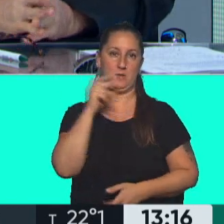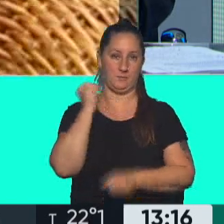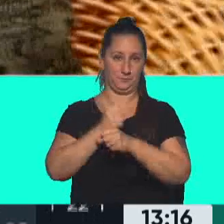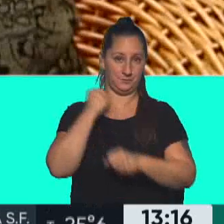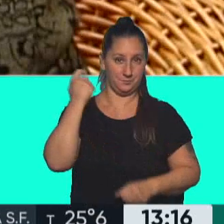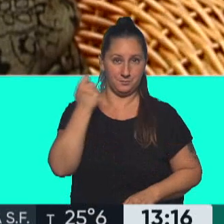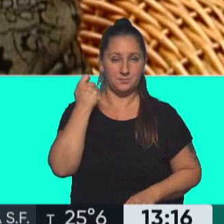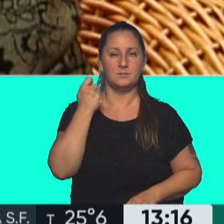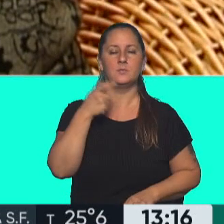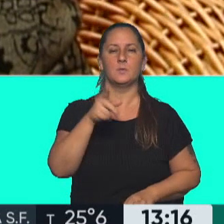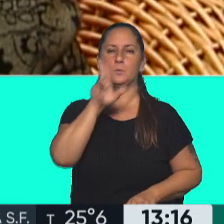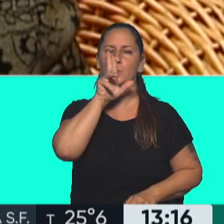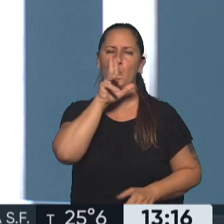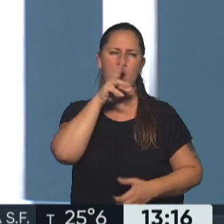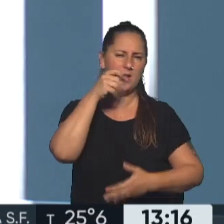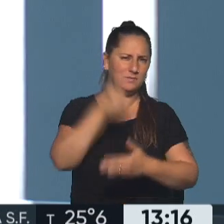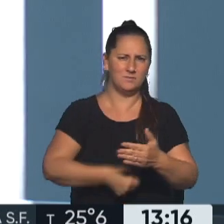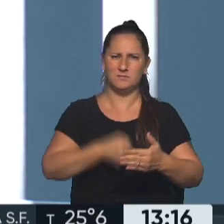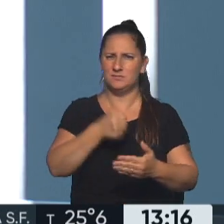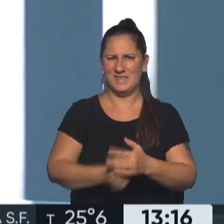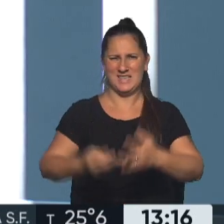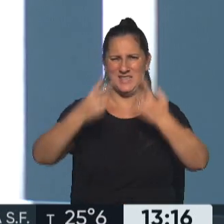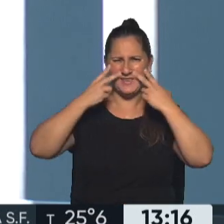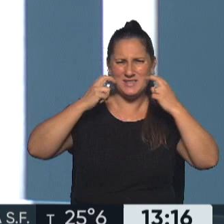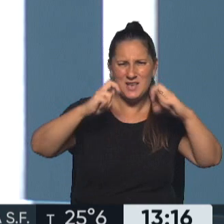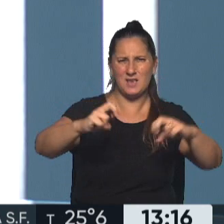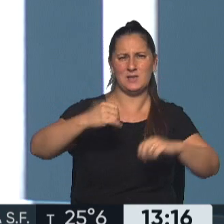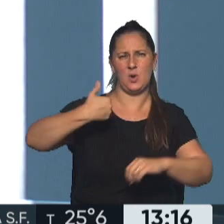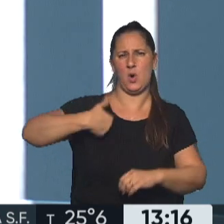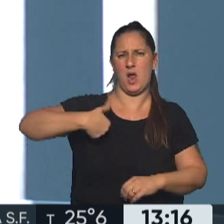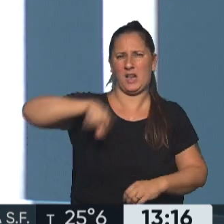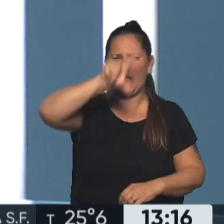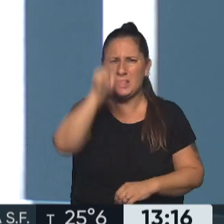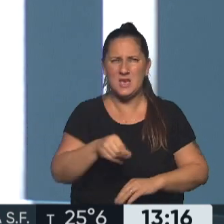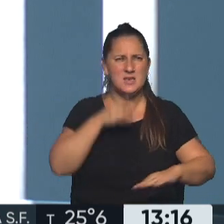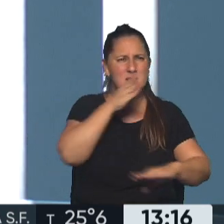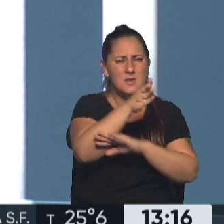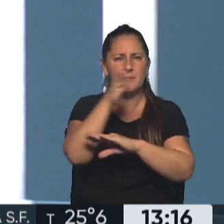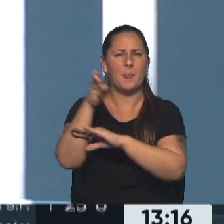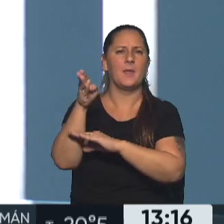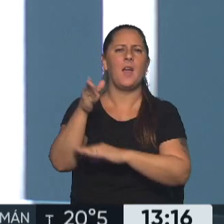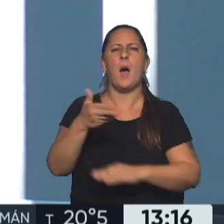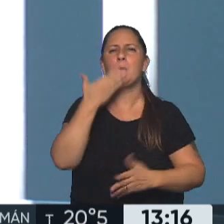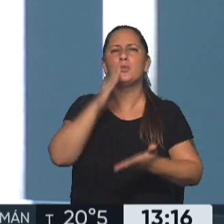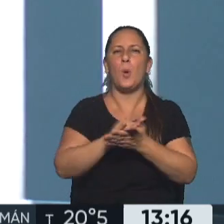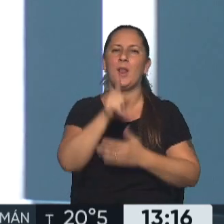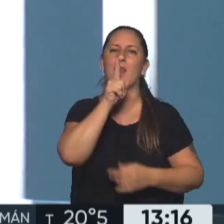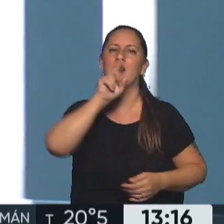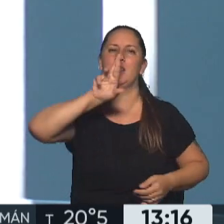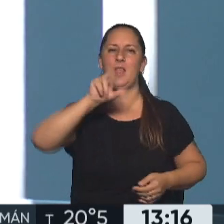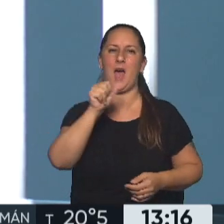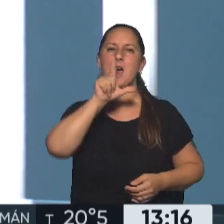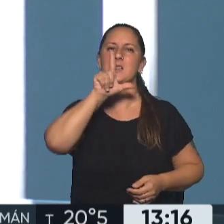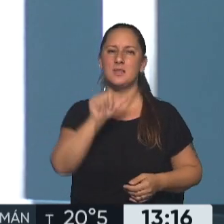se puso al hombro todo lo que fue la investigación también que recorrió todo el país y de qué hablamos cuando hablamos de trata y cómo está en este momento la situación